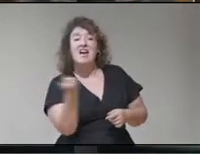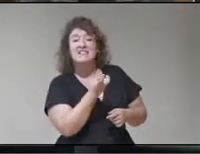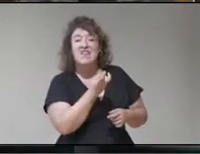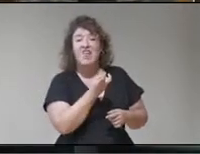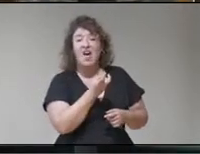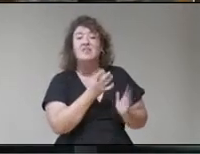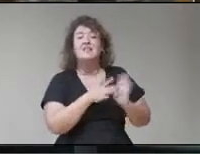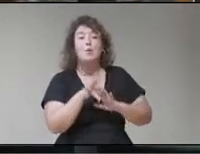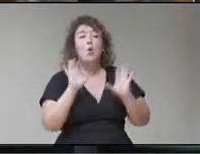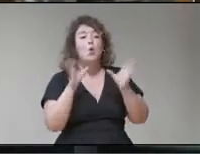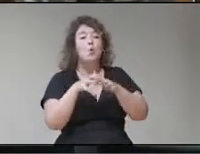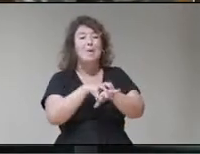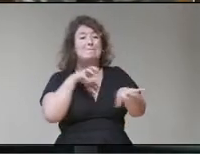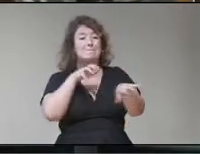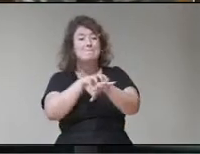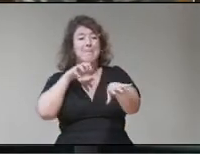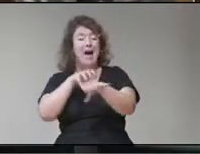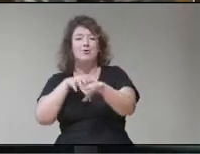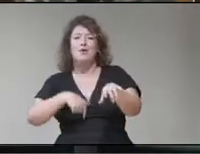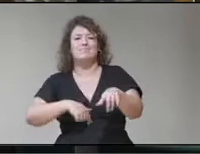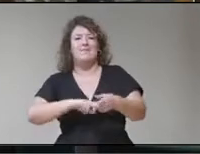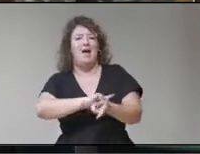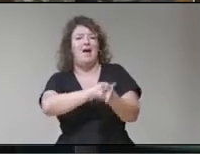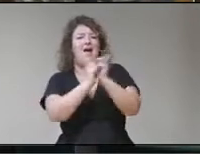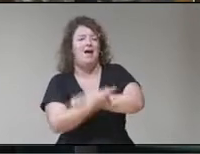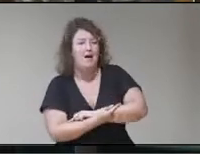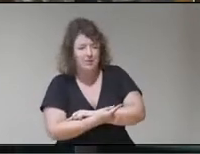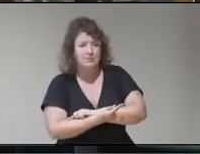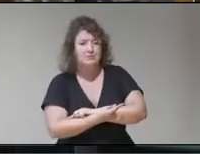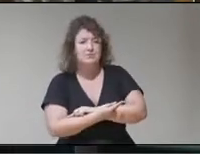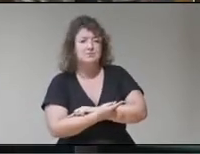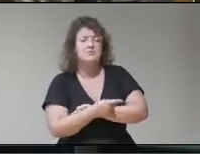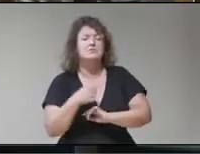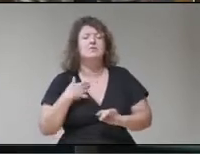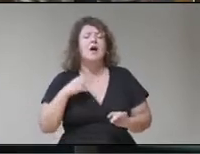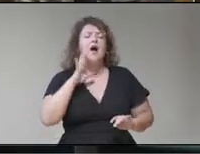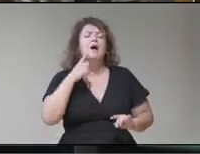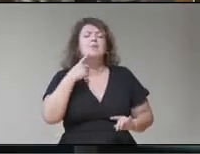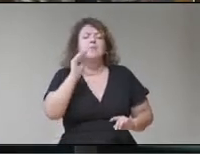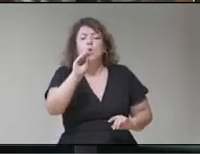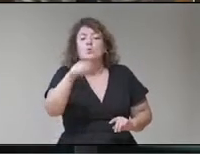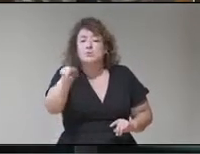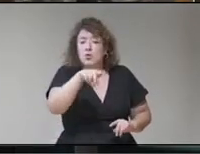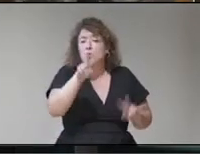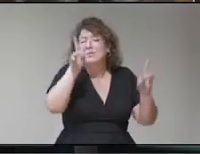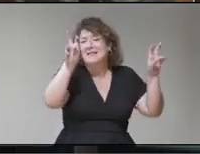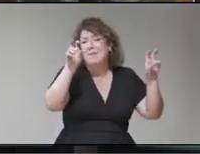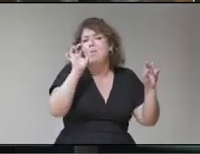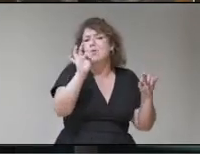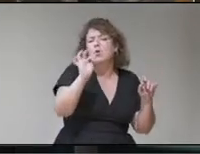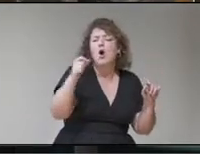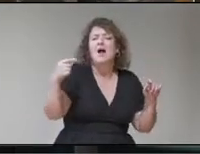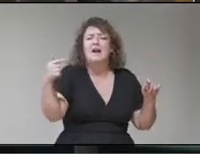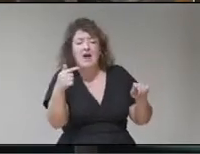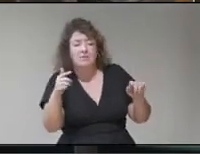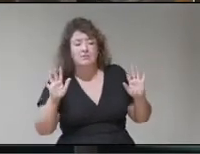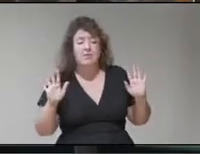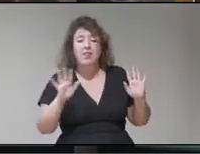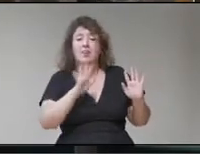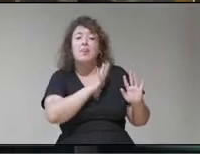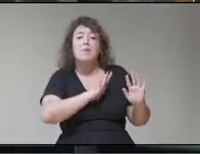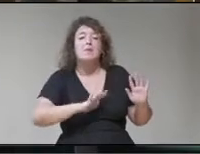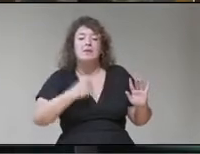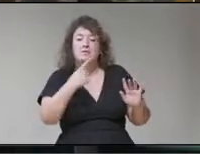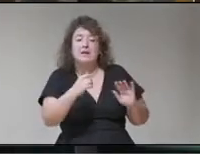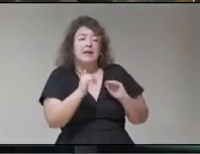los grupos mayoritarios. Como os decía, ¿y eso es bueno o es malo? Y la respuesta es, por el momento, es malo.